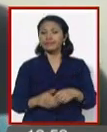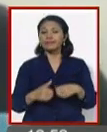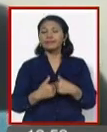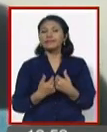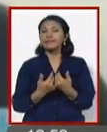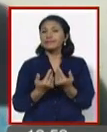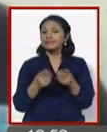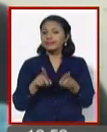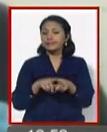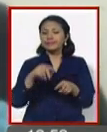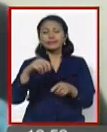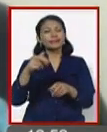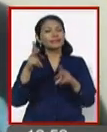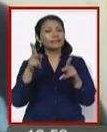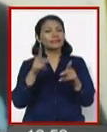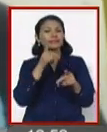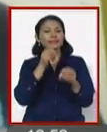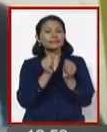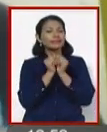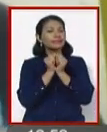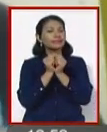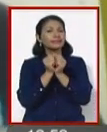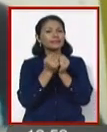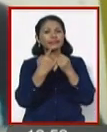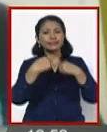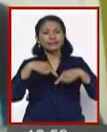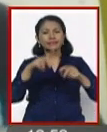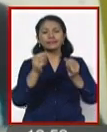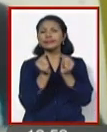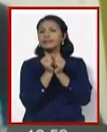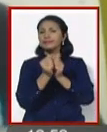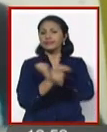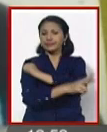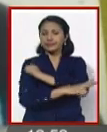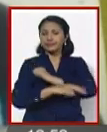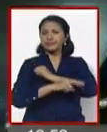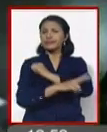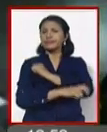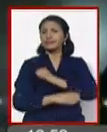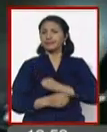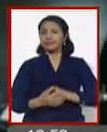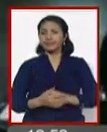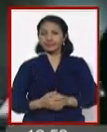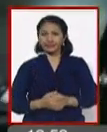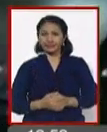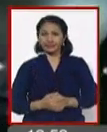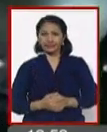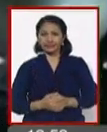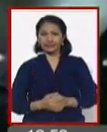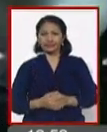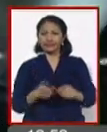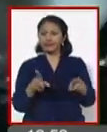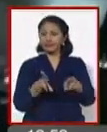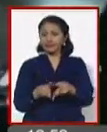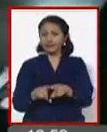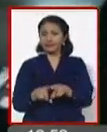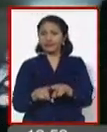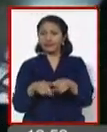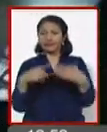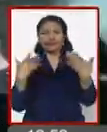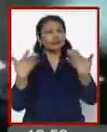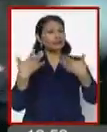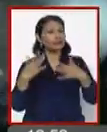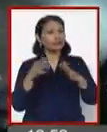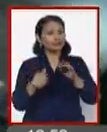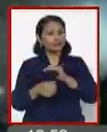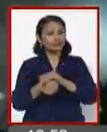como también de los otros que acompañaban en el momento que este ciudadano realizaba los atracos. Obviamente se han puesto con